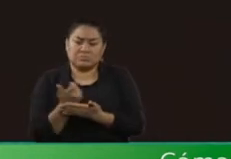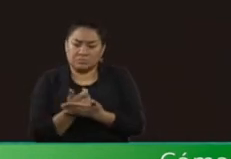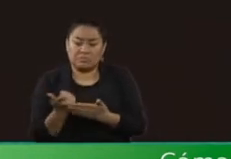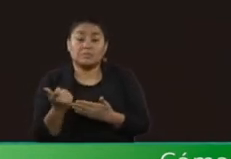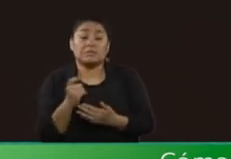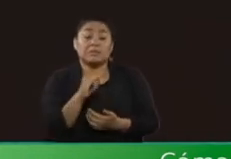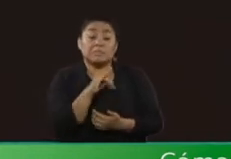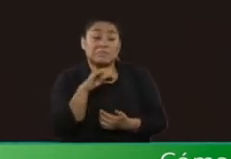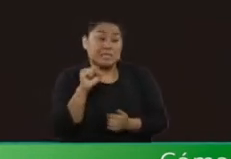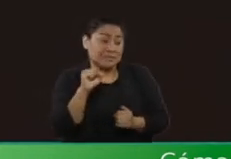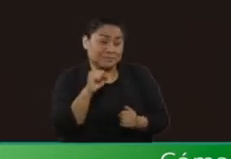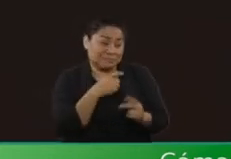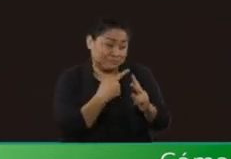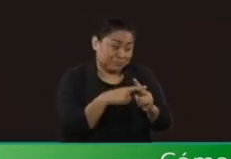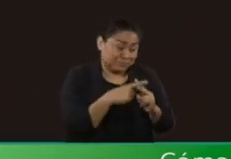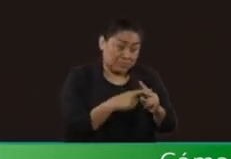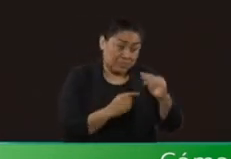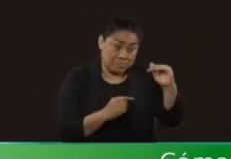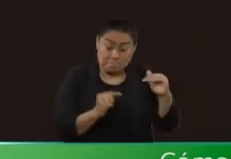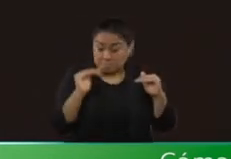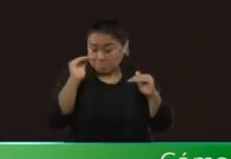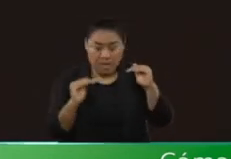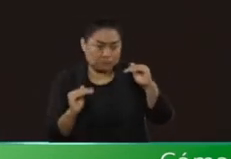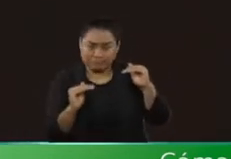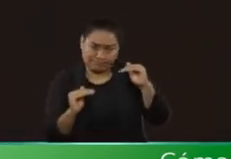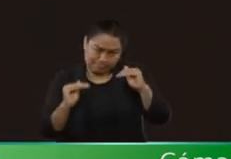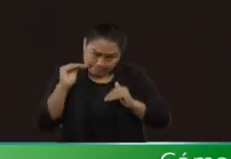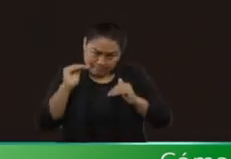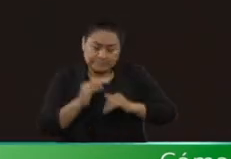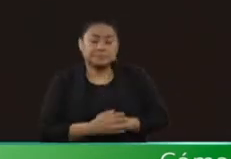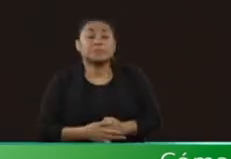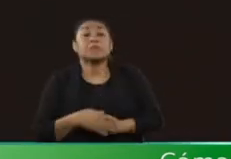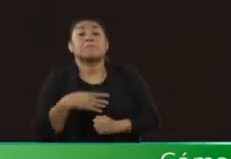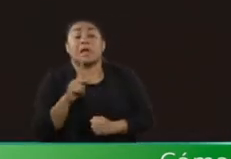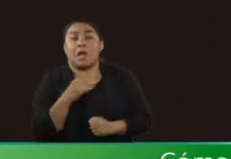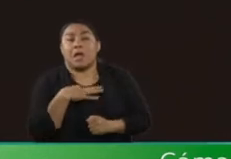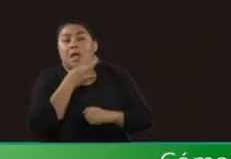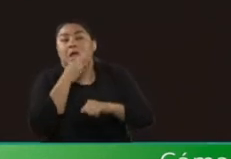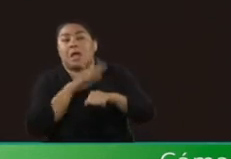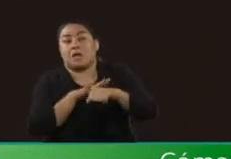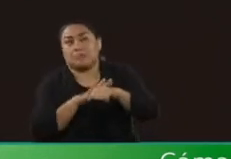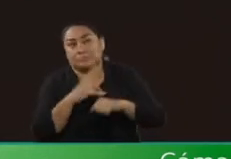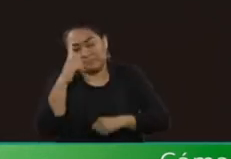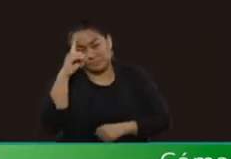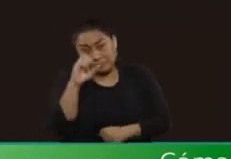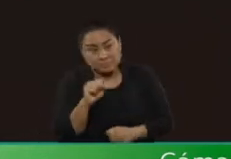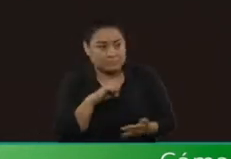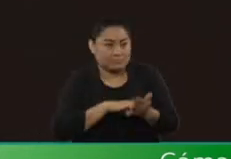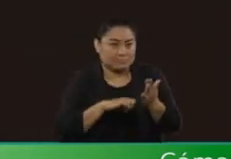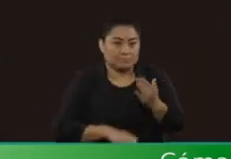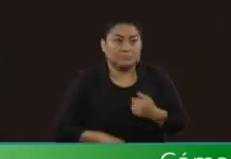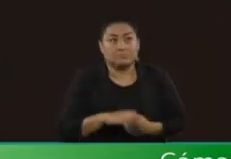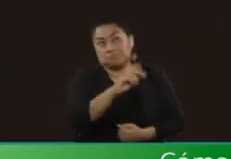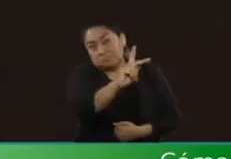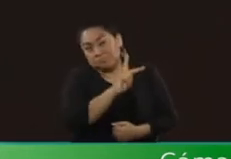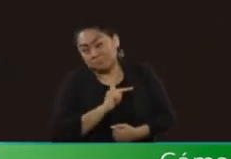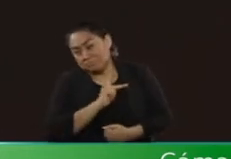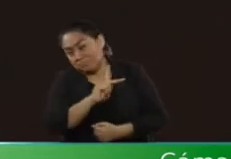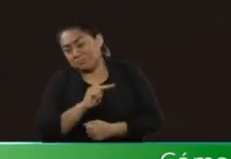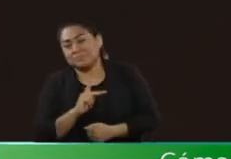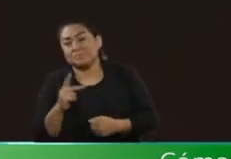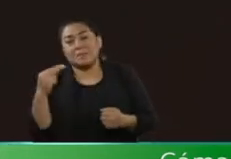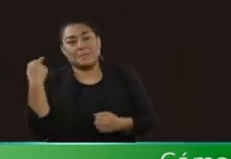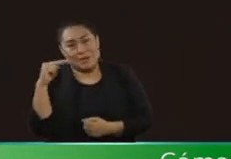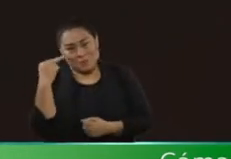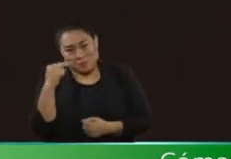Instituto Mexicano del Seguro Social. Pero también hago un paréntesis aquí porque están mis paisanos y maestros